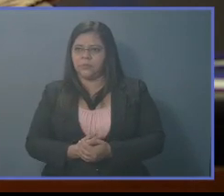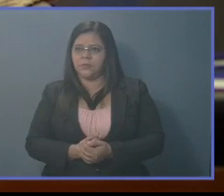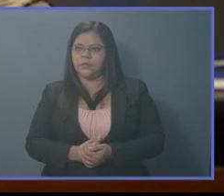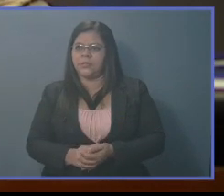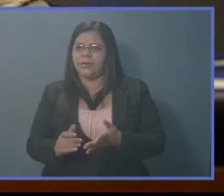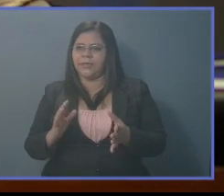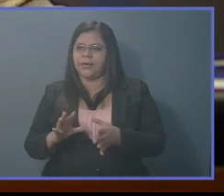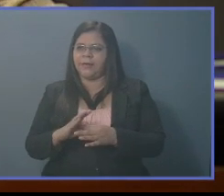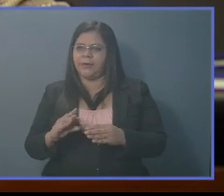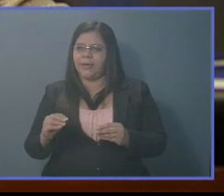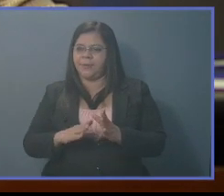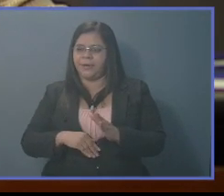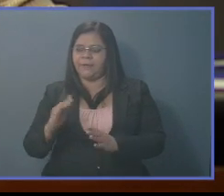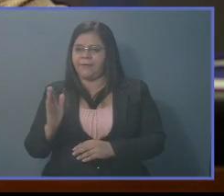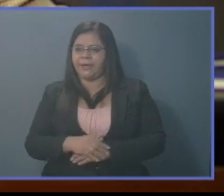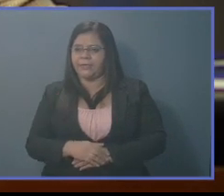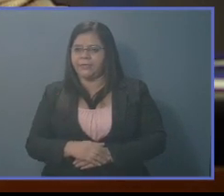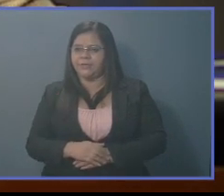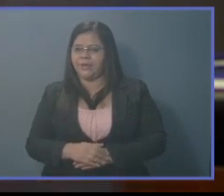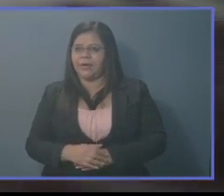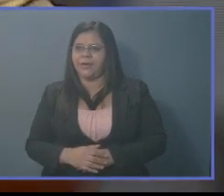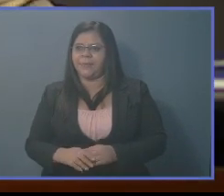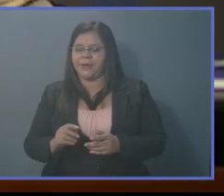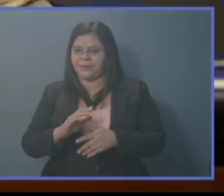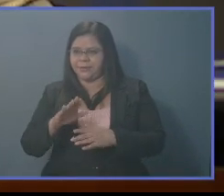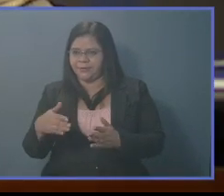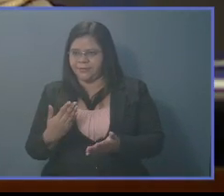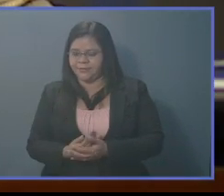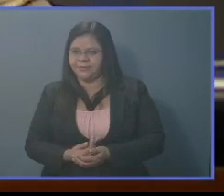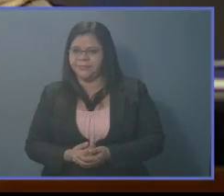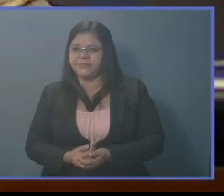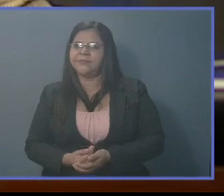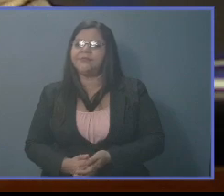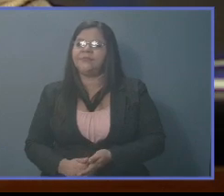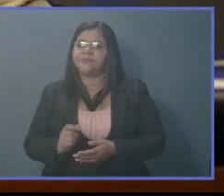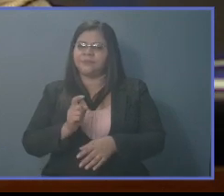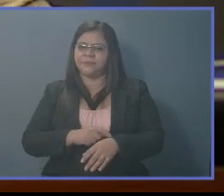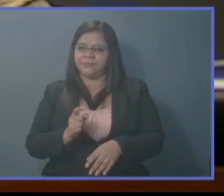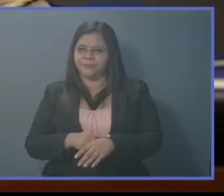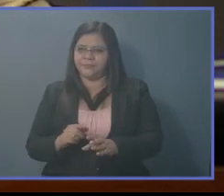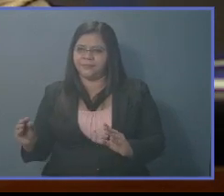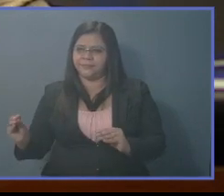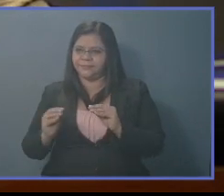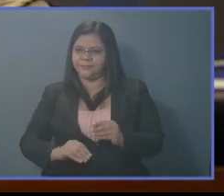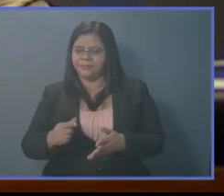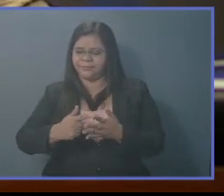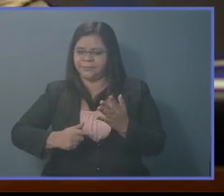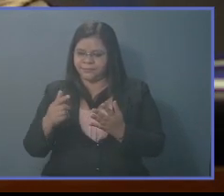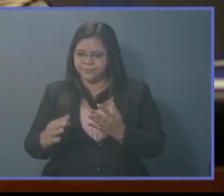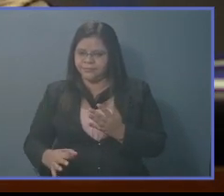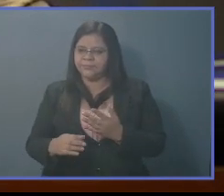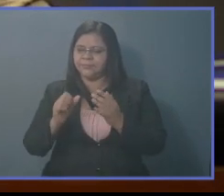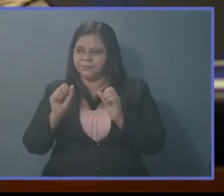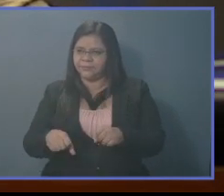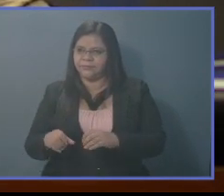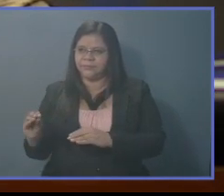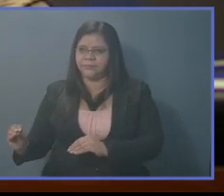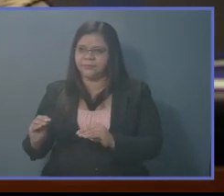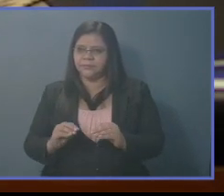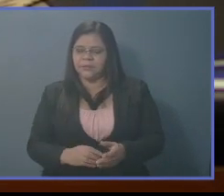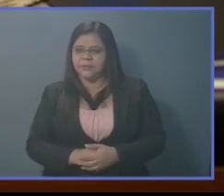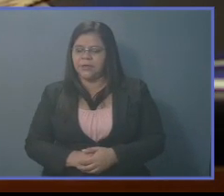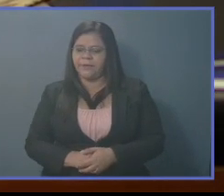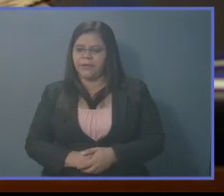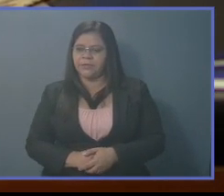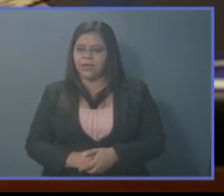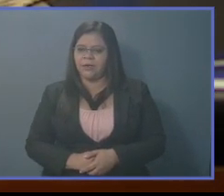médica asistida por no más de 15 días. Las cuarentenas reguladas por esta ley, en caso de proceder legalmente, estarán sujetas